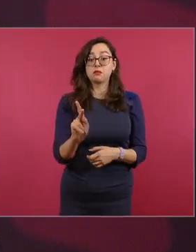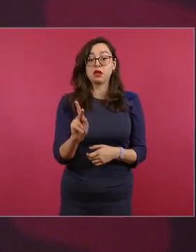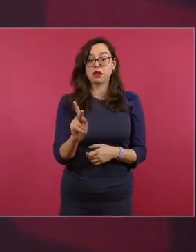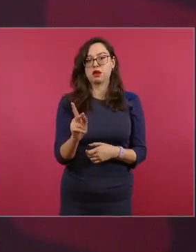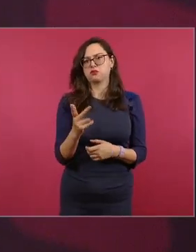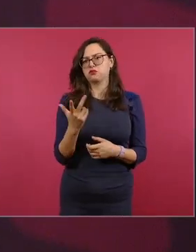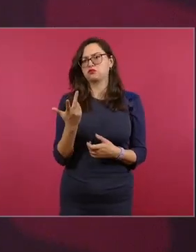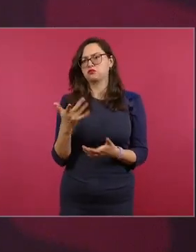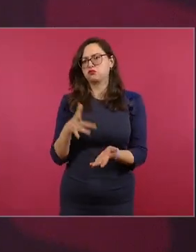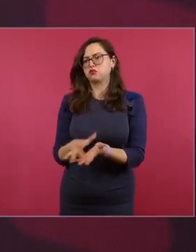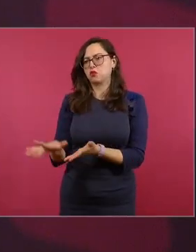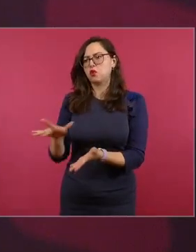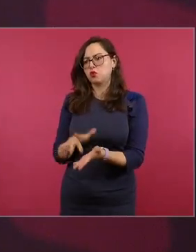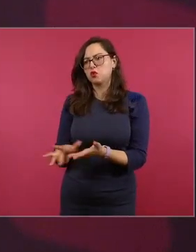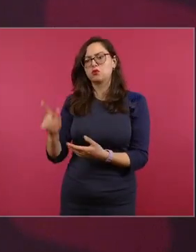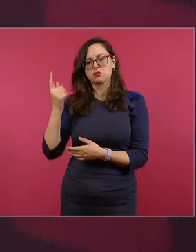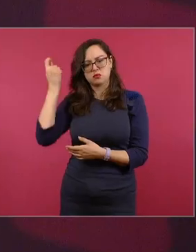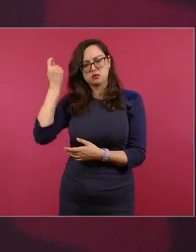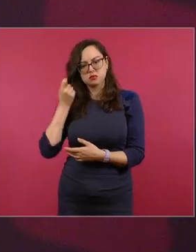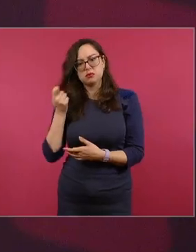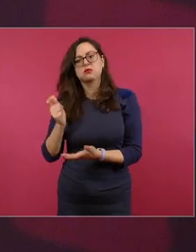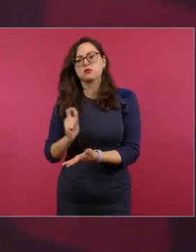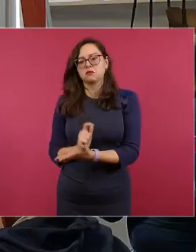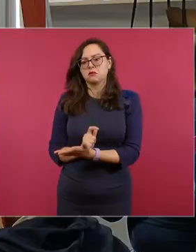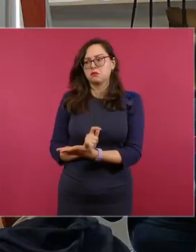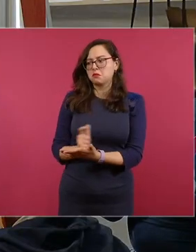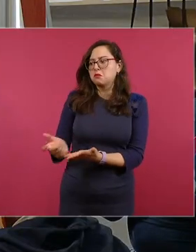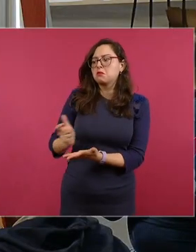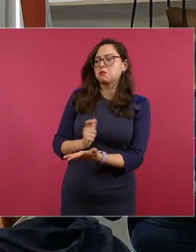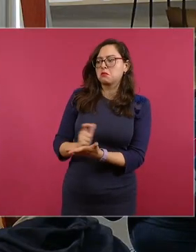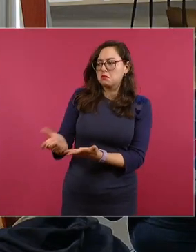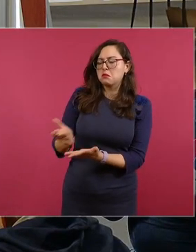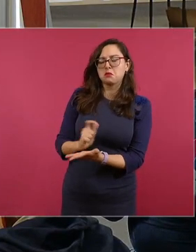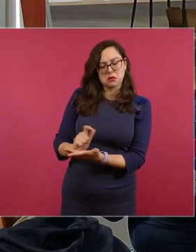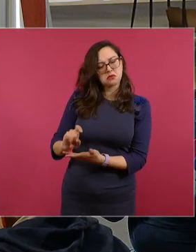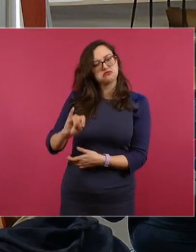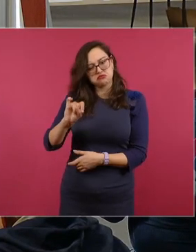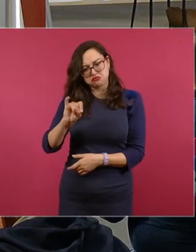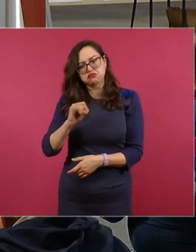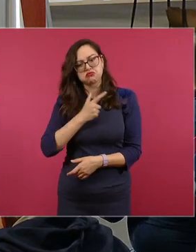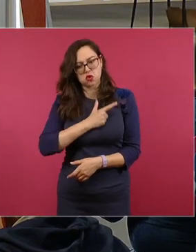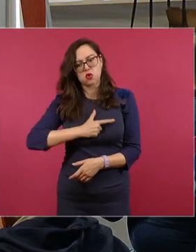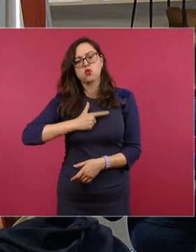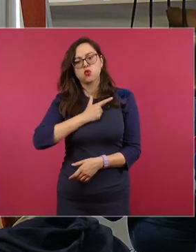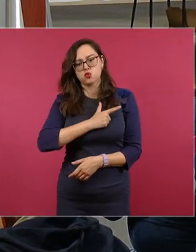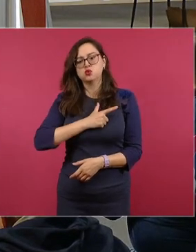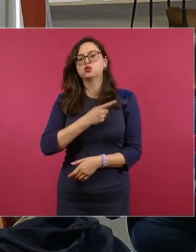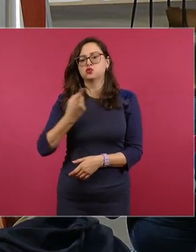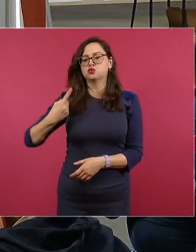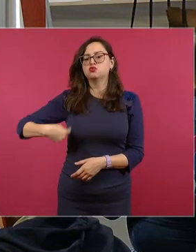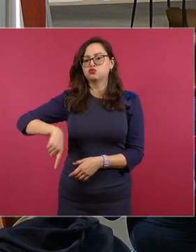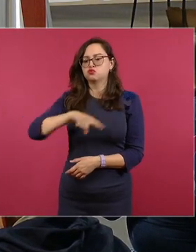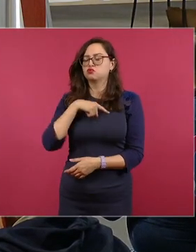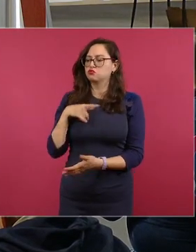apoyo económico de las autoridades. Entonces, se les está apoyando